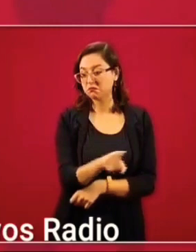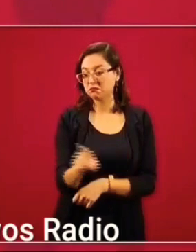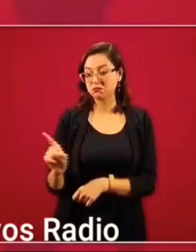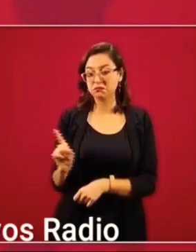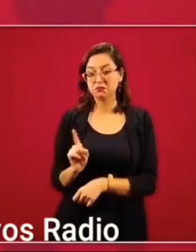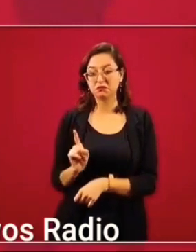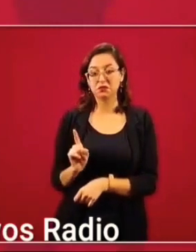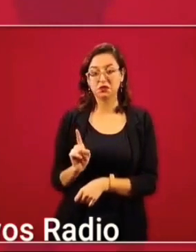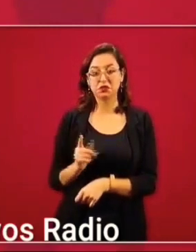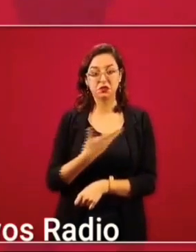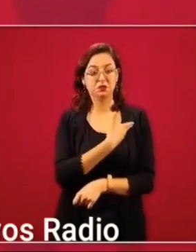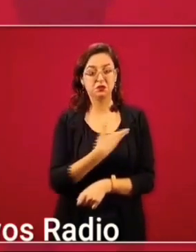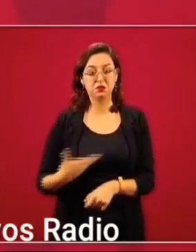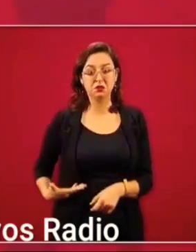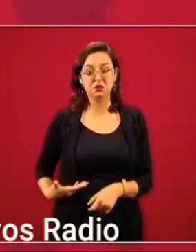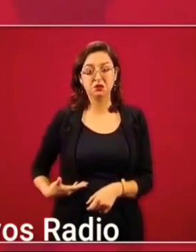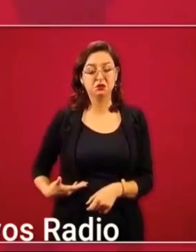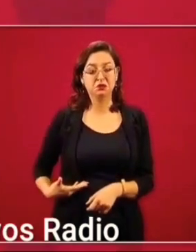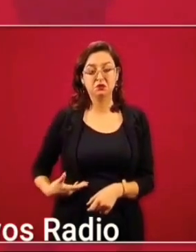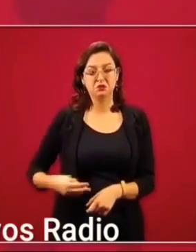presidente municipal,